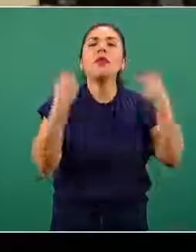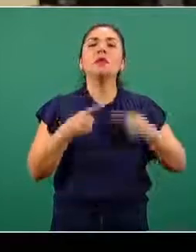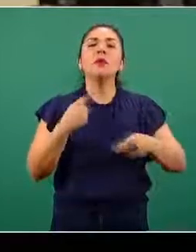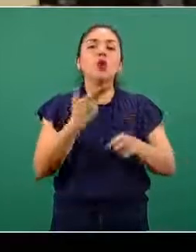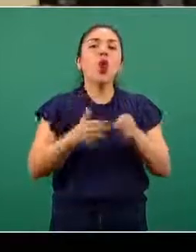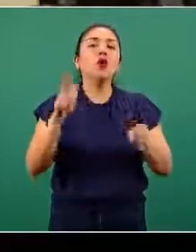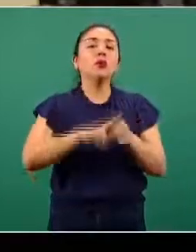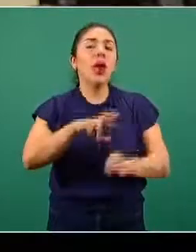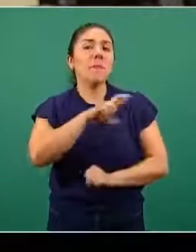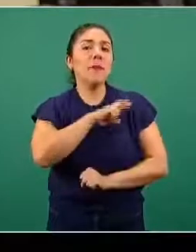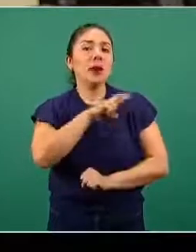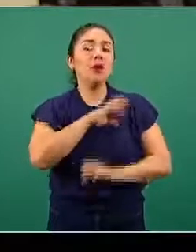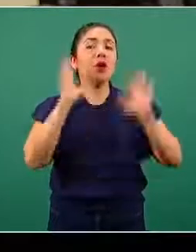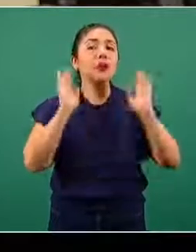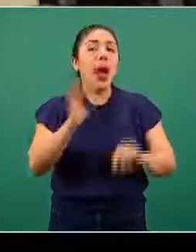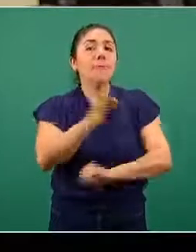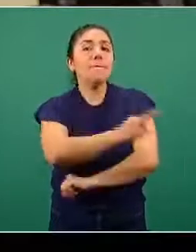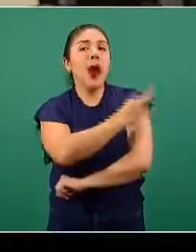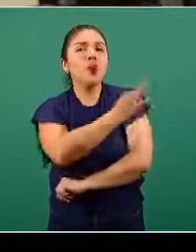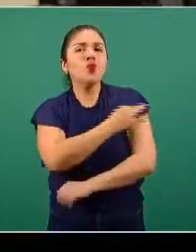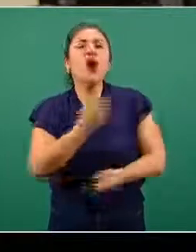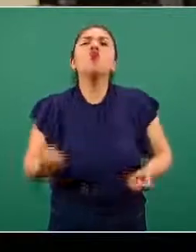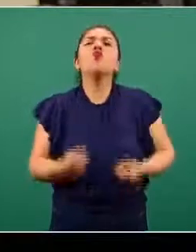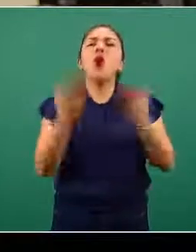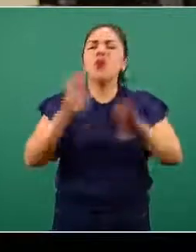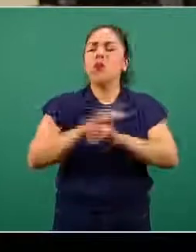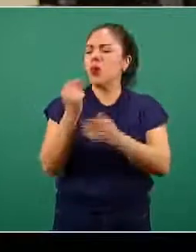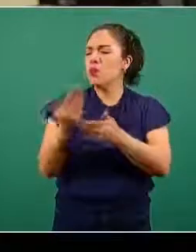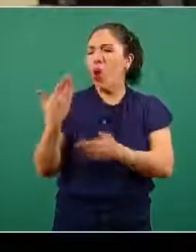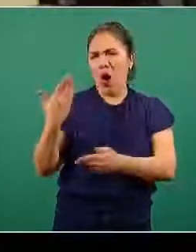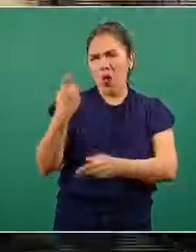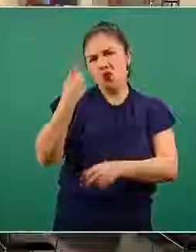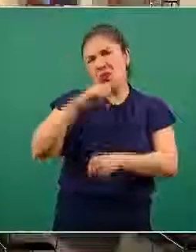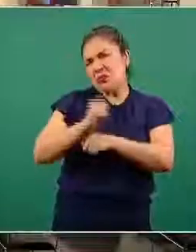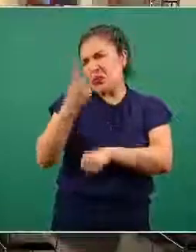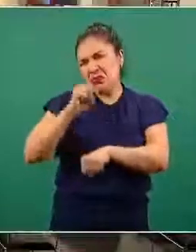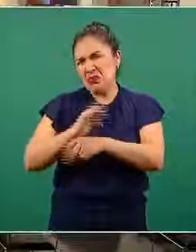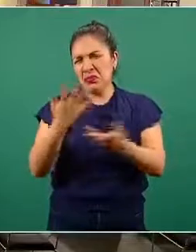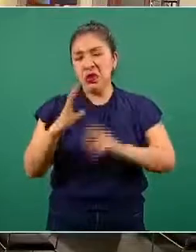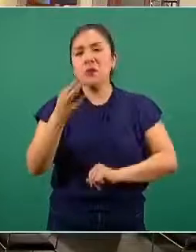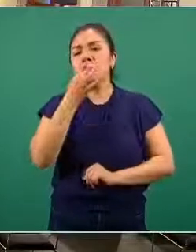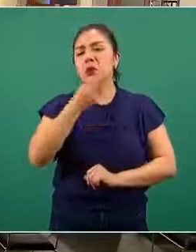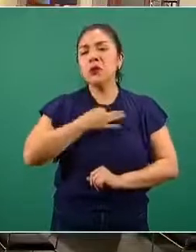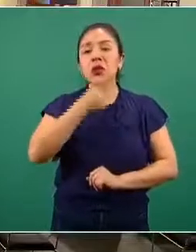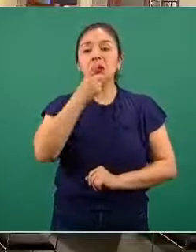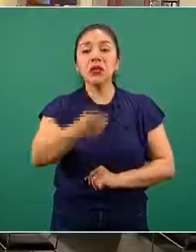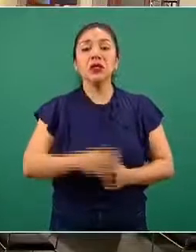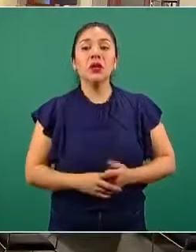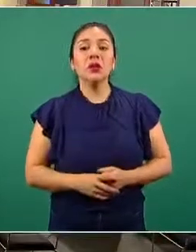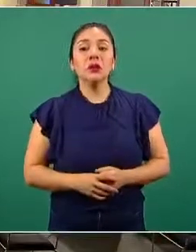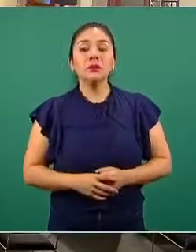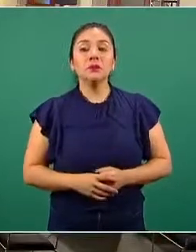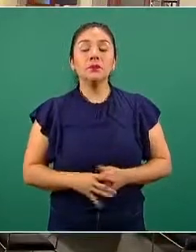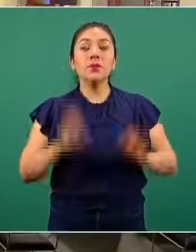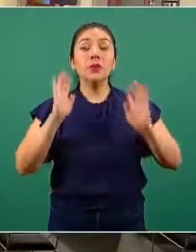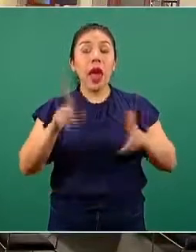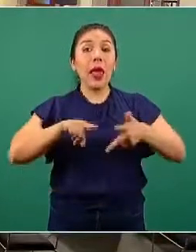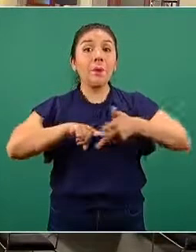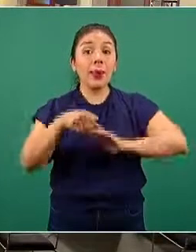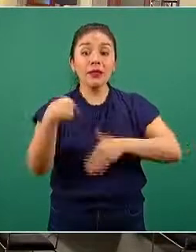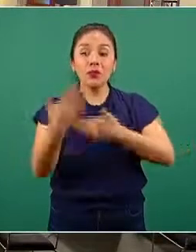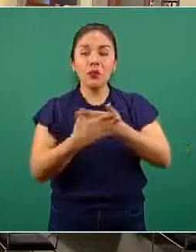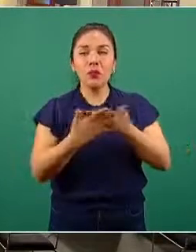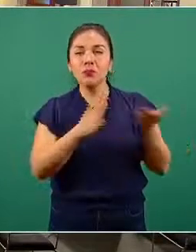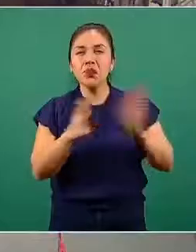los hospitales privados se han vacunado? Porque hace unas semanas nos decían, si no me equivoco, que se empezaría